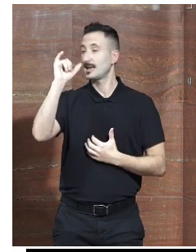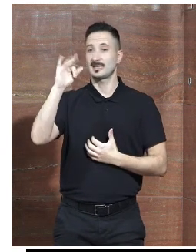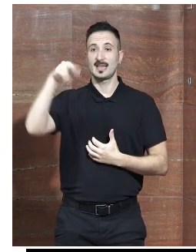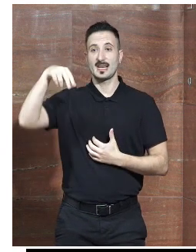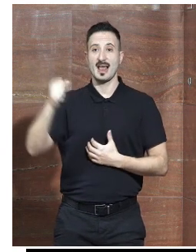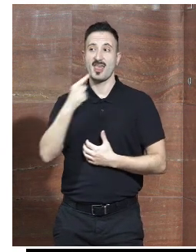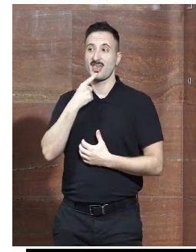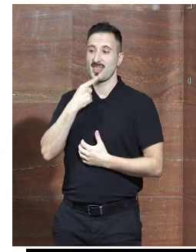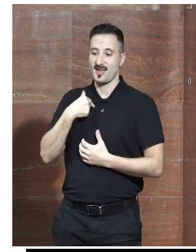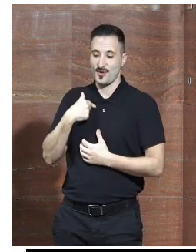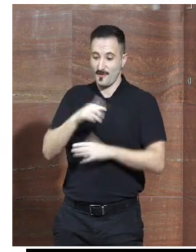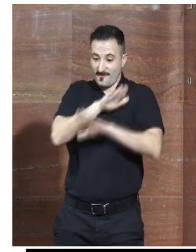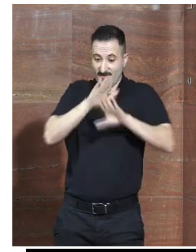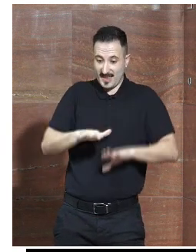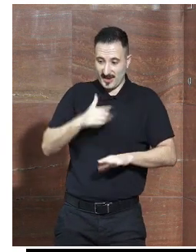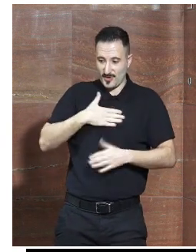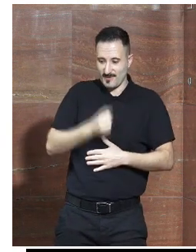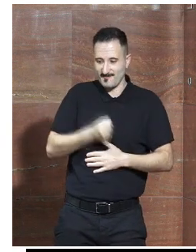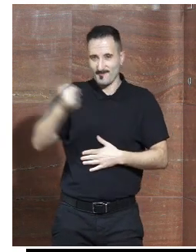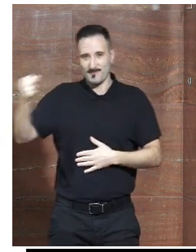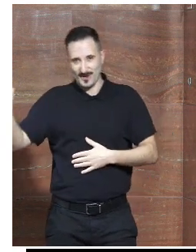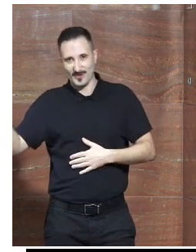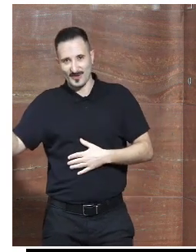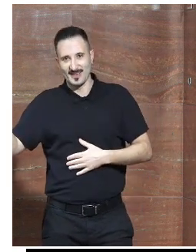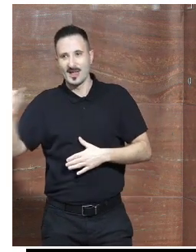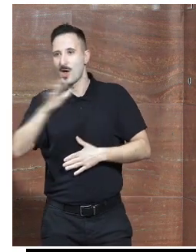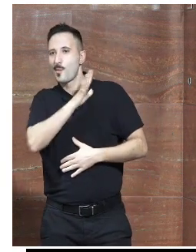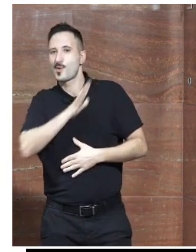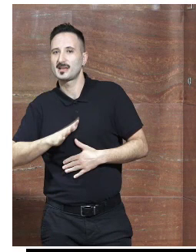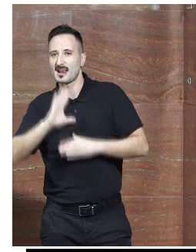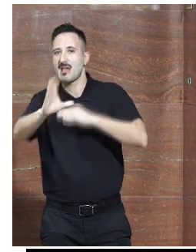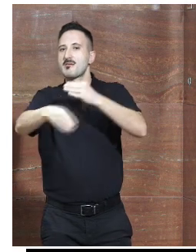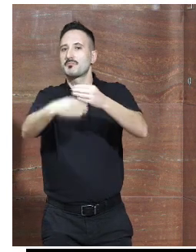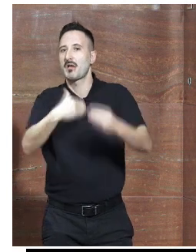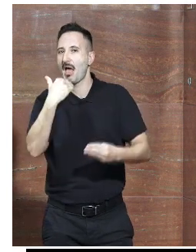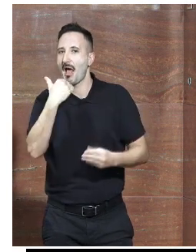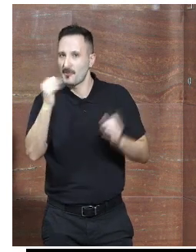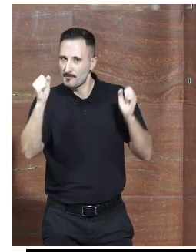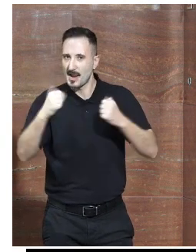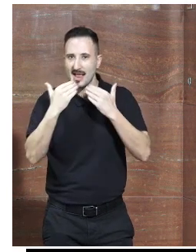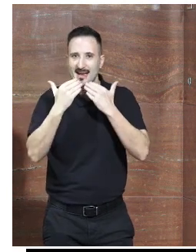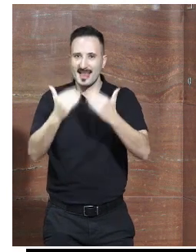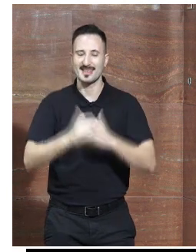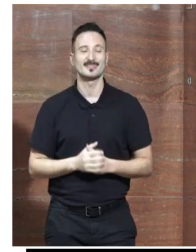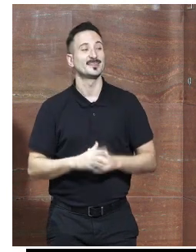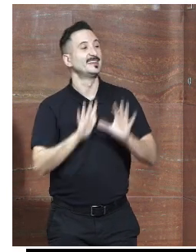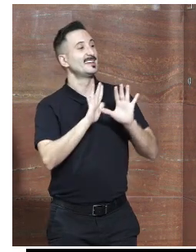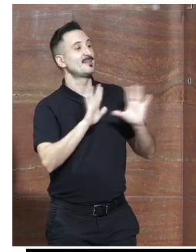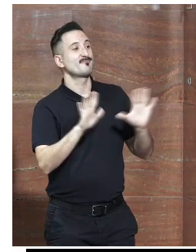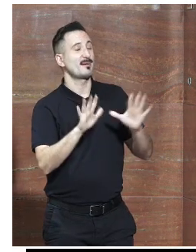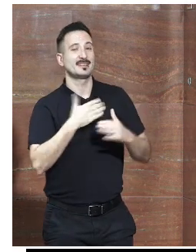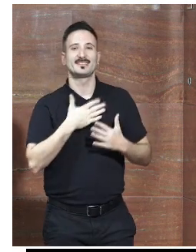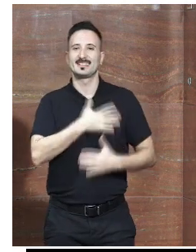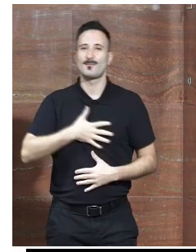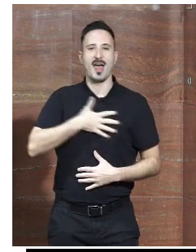yo ya finalizara, pero le voy a pasar el micrófono por si quiere también decir unas palabras. Gracias. Nada, que siempre un